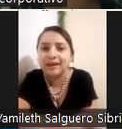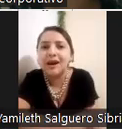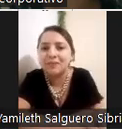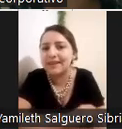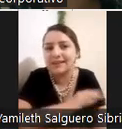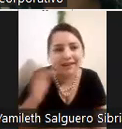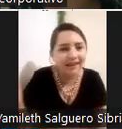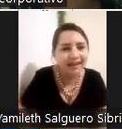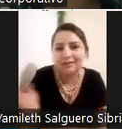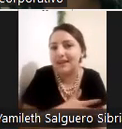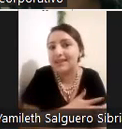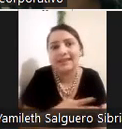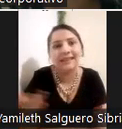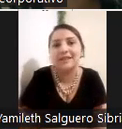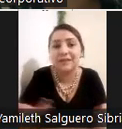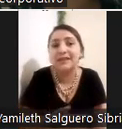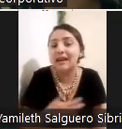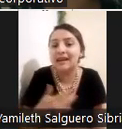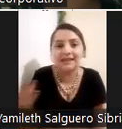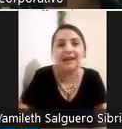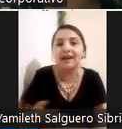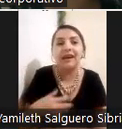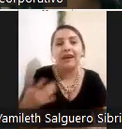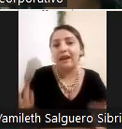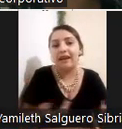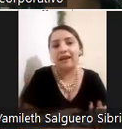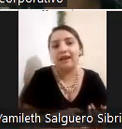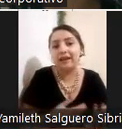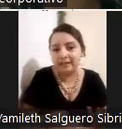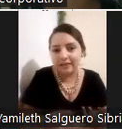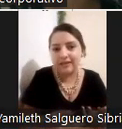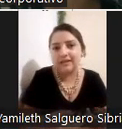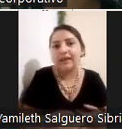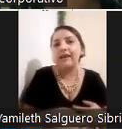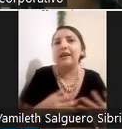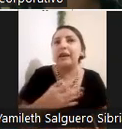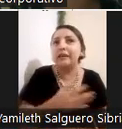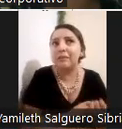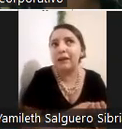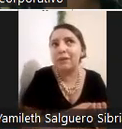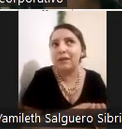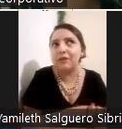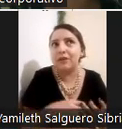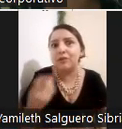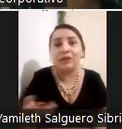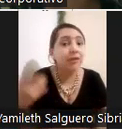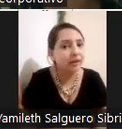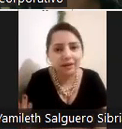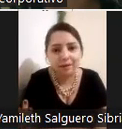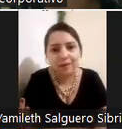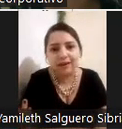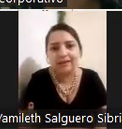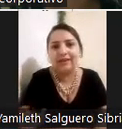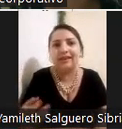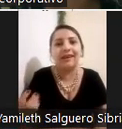de venta a pesar de que ya todas las tiendas físicas están eh activas que ya el tema de la pandemia ya no es un tema